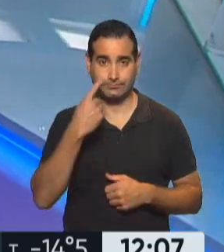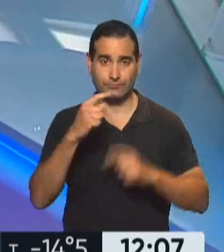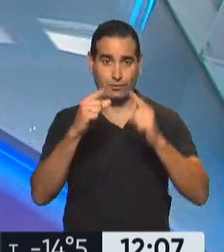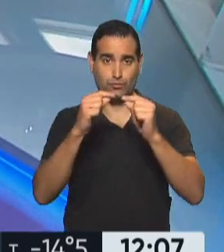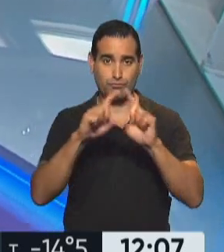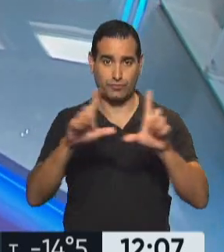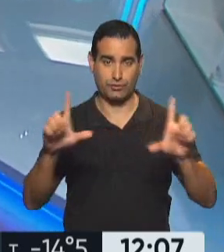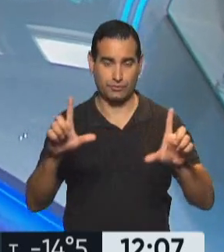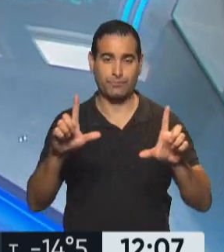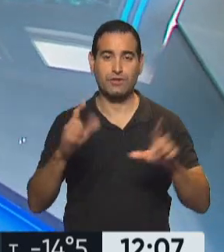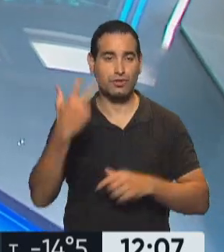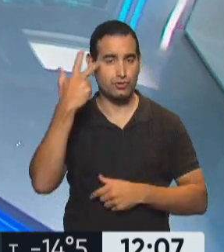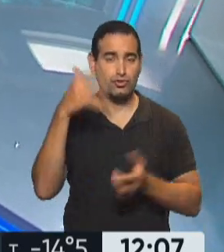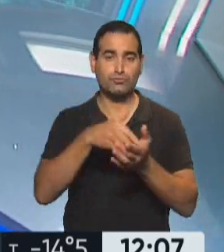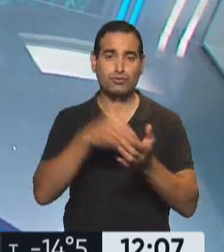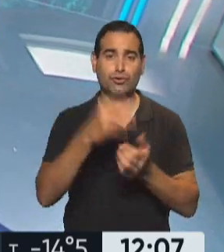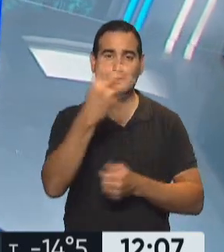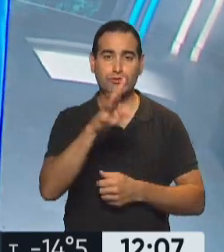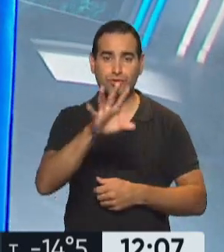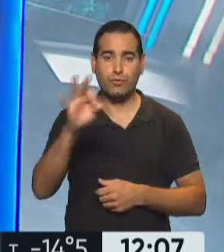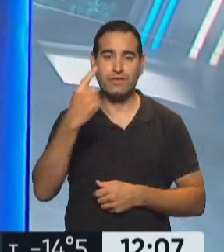de vacunas recibidas,